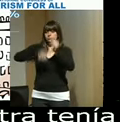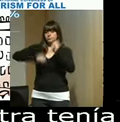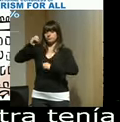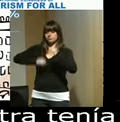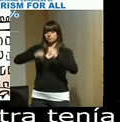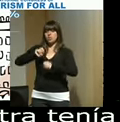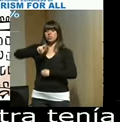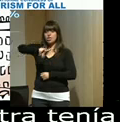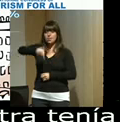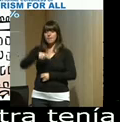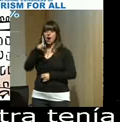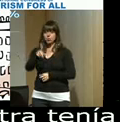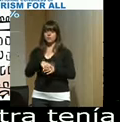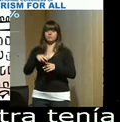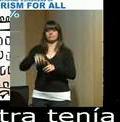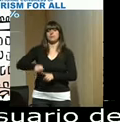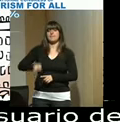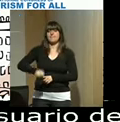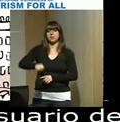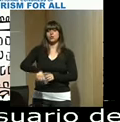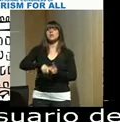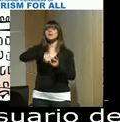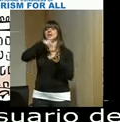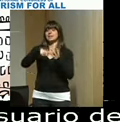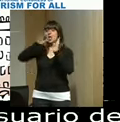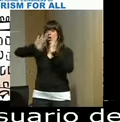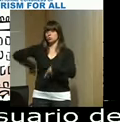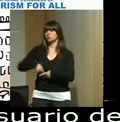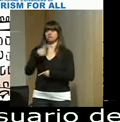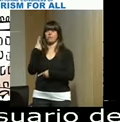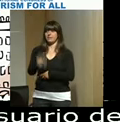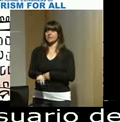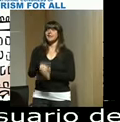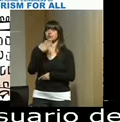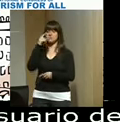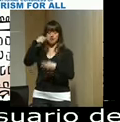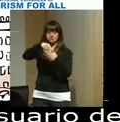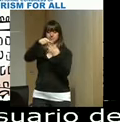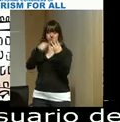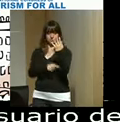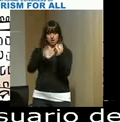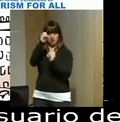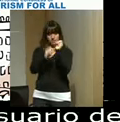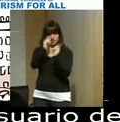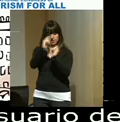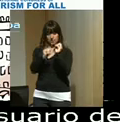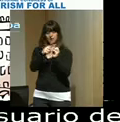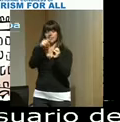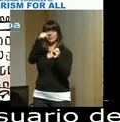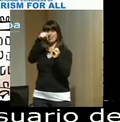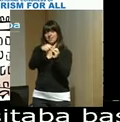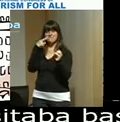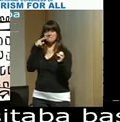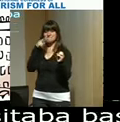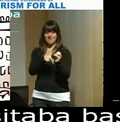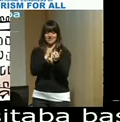muestrario vimos las diferencias que hay, las razones para no viajar que hay entre las personas que tienen algún tipo de discapacidad y las personas